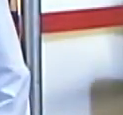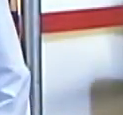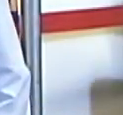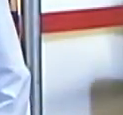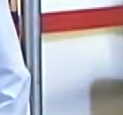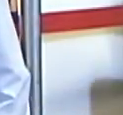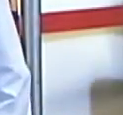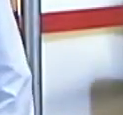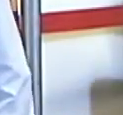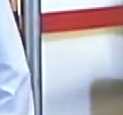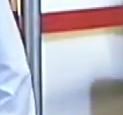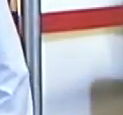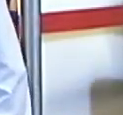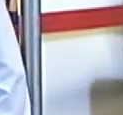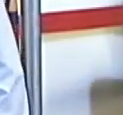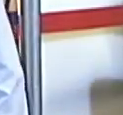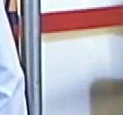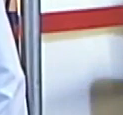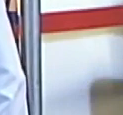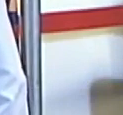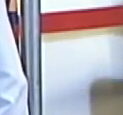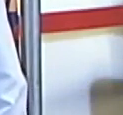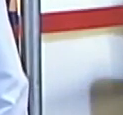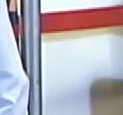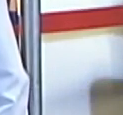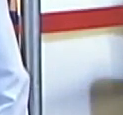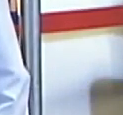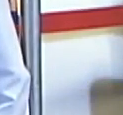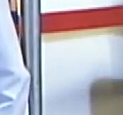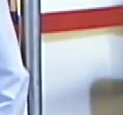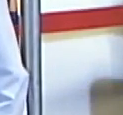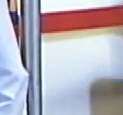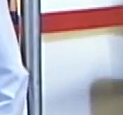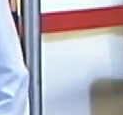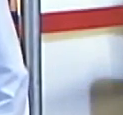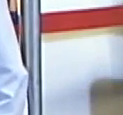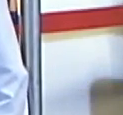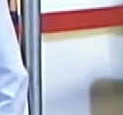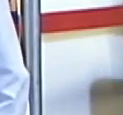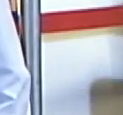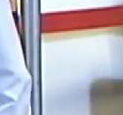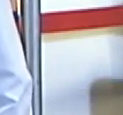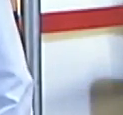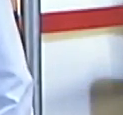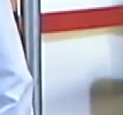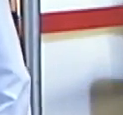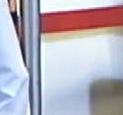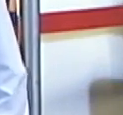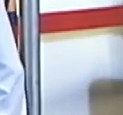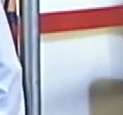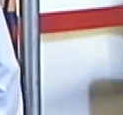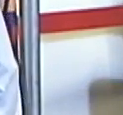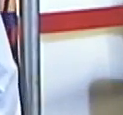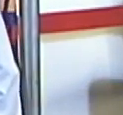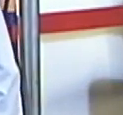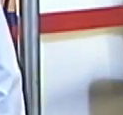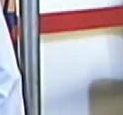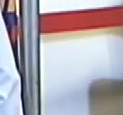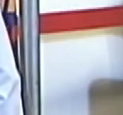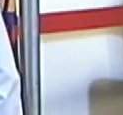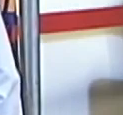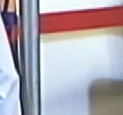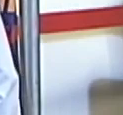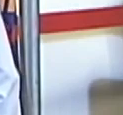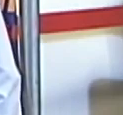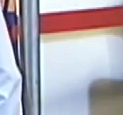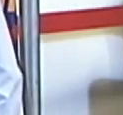Jorge Rodríguez, jefe del Comando, y Delcy Rodríguez, presidenta de la Asamblea Nacional Constituyente, para dar cuenta de este primer balance de cómo